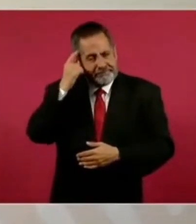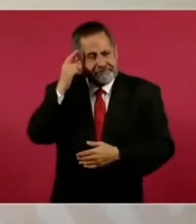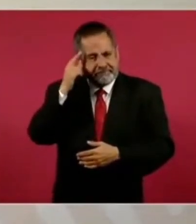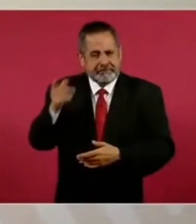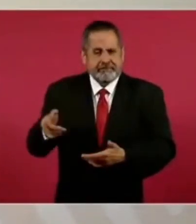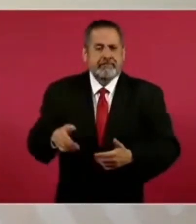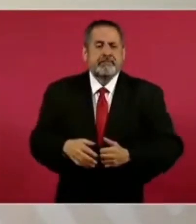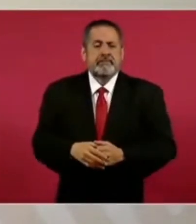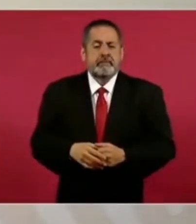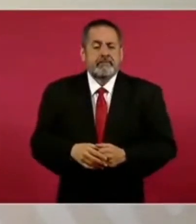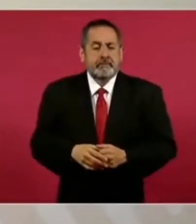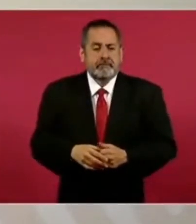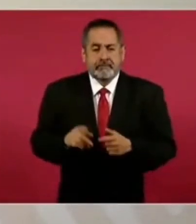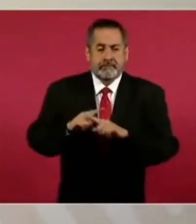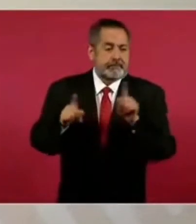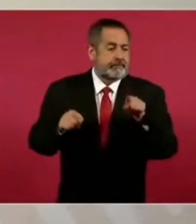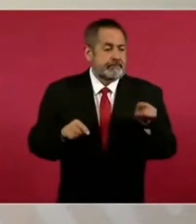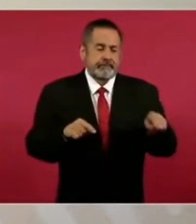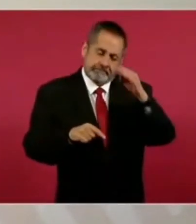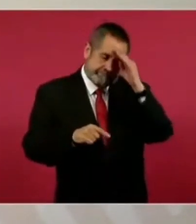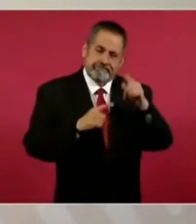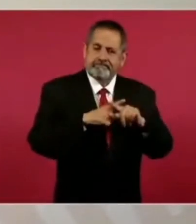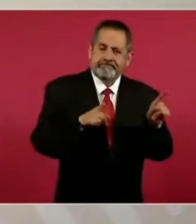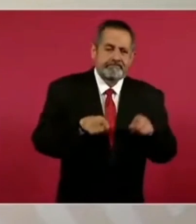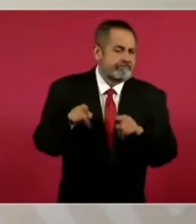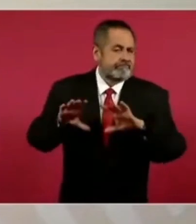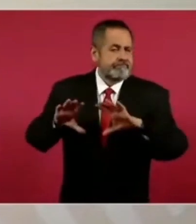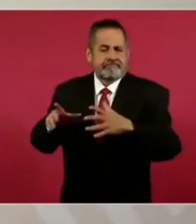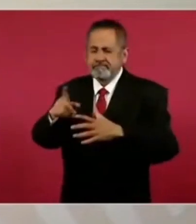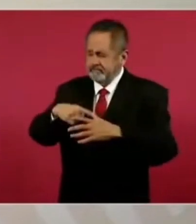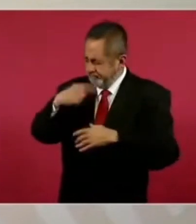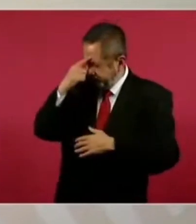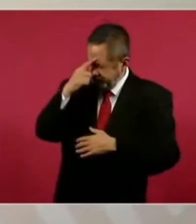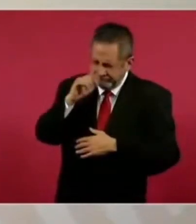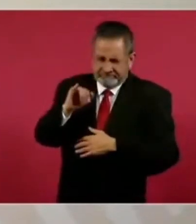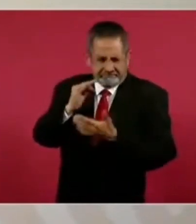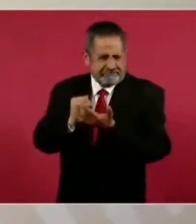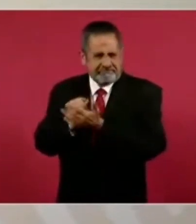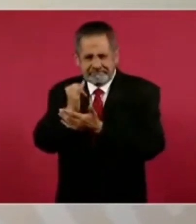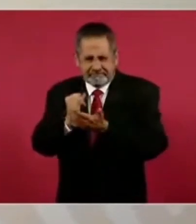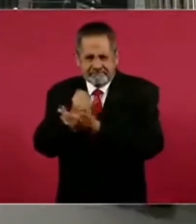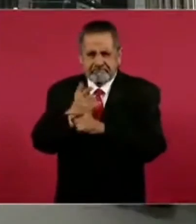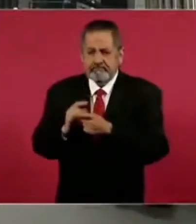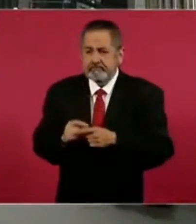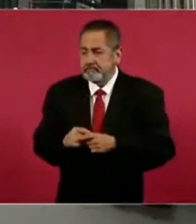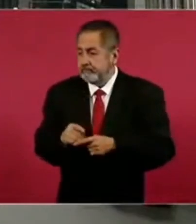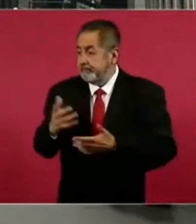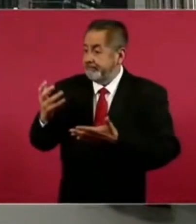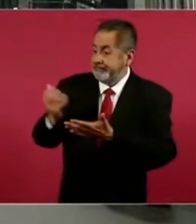Tiene una connotación distinta. Entonces, imagínense arrebatar eso,